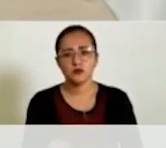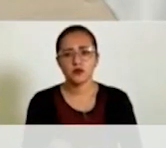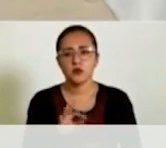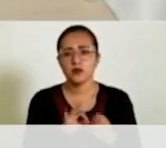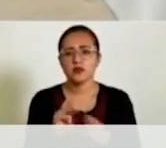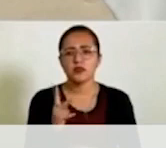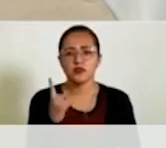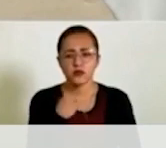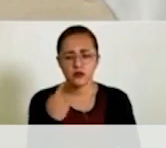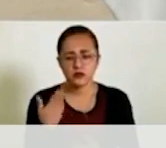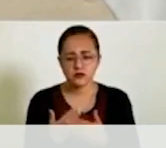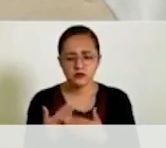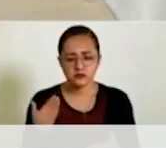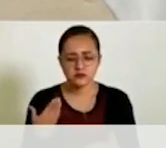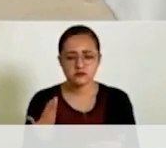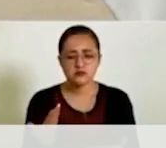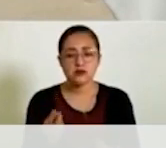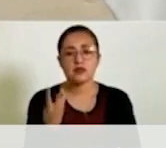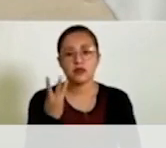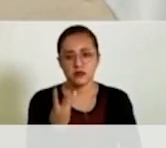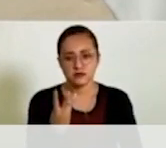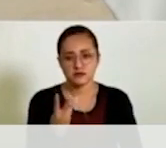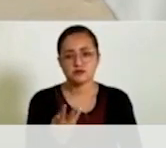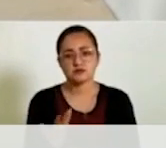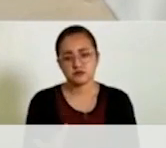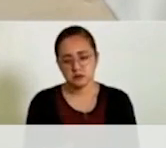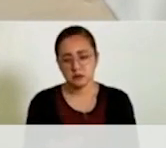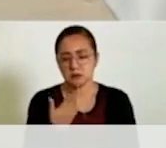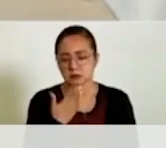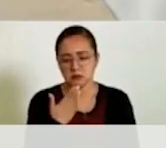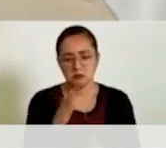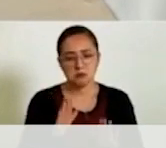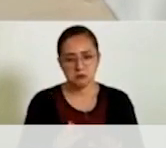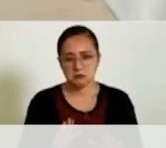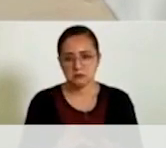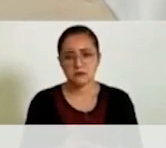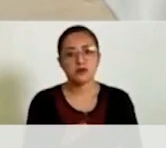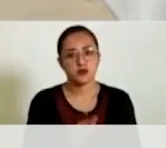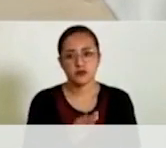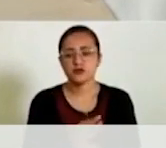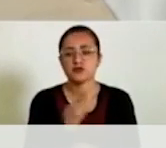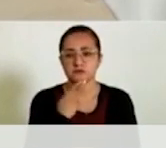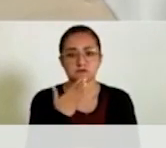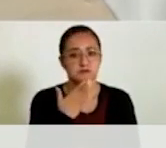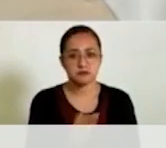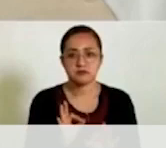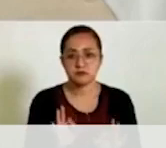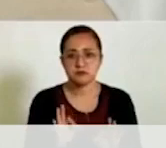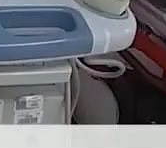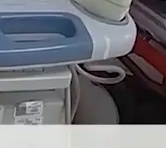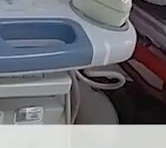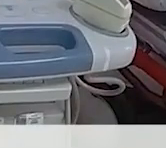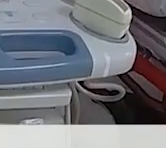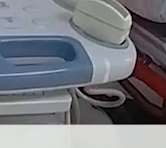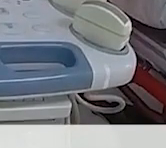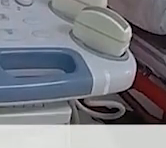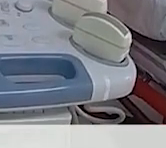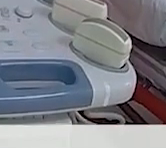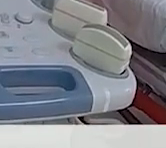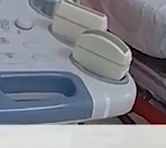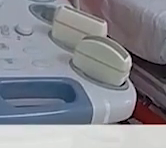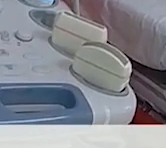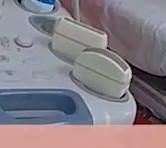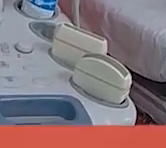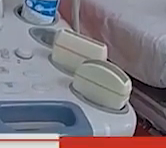Últimas 72 horas. 3. Ahí vamos. Vamos, está funcionando el modelo. En